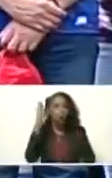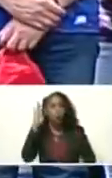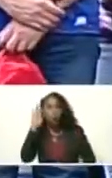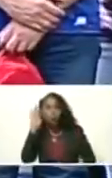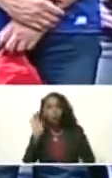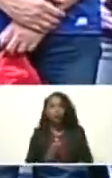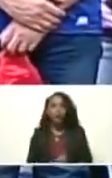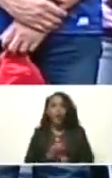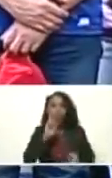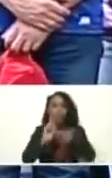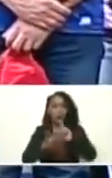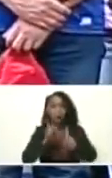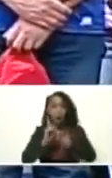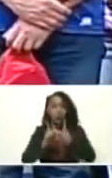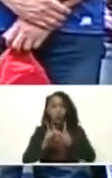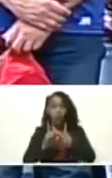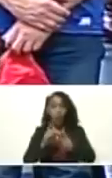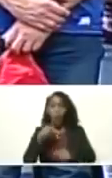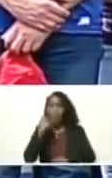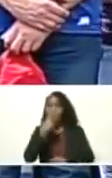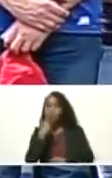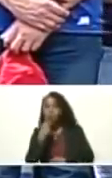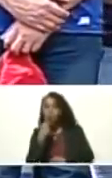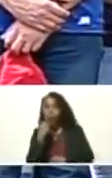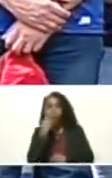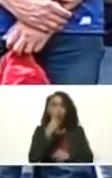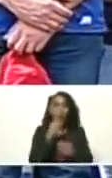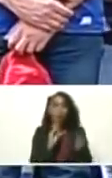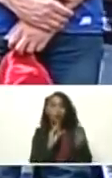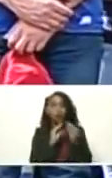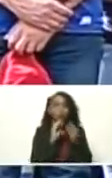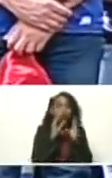y en algunos casos boca a boca también.